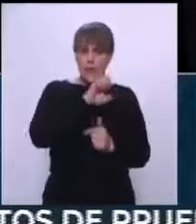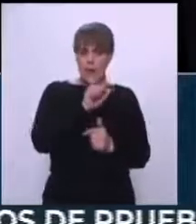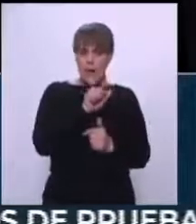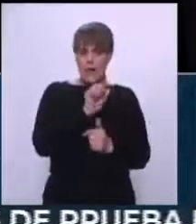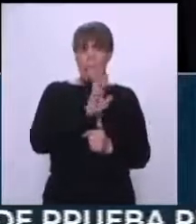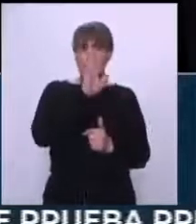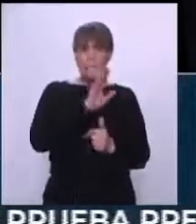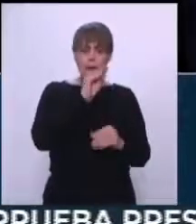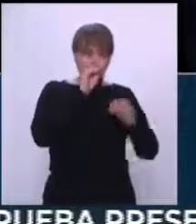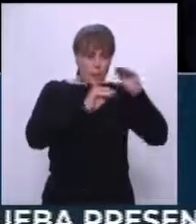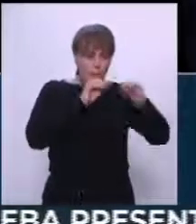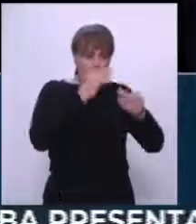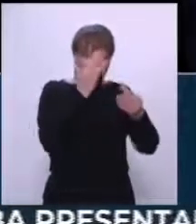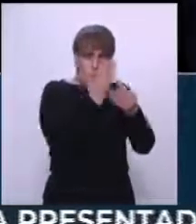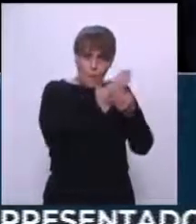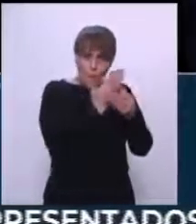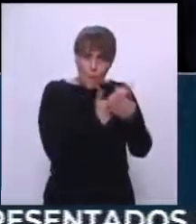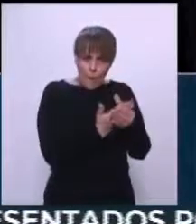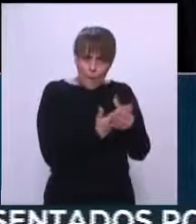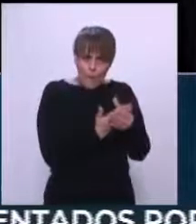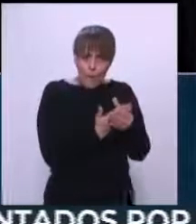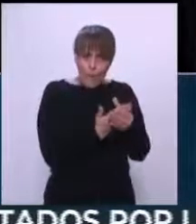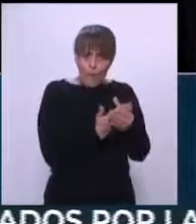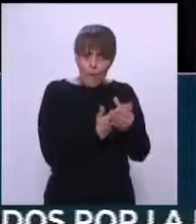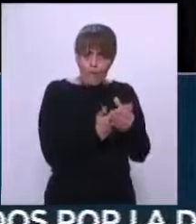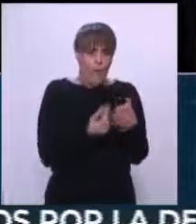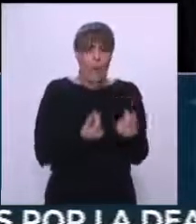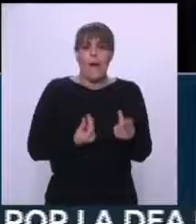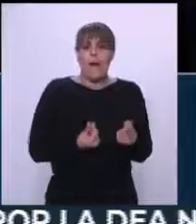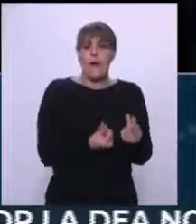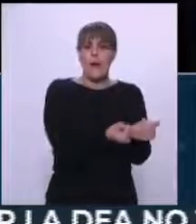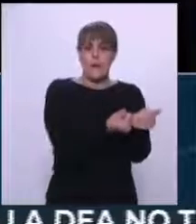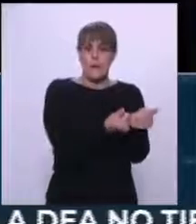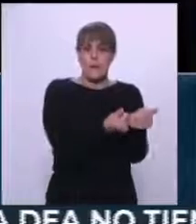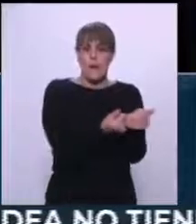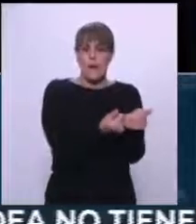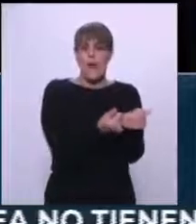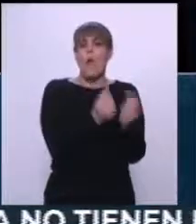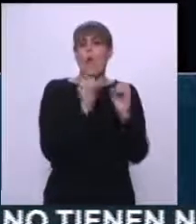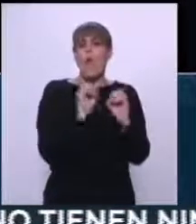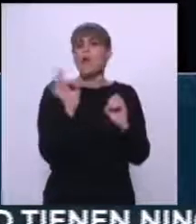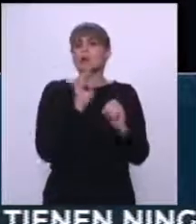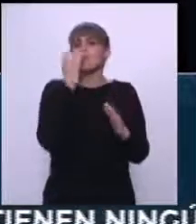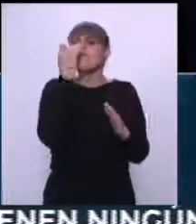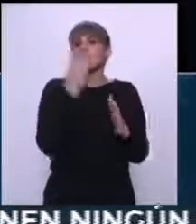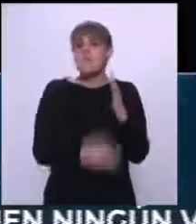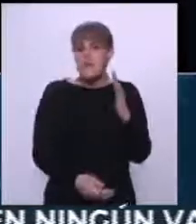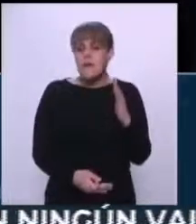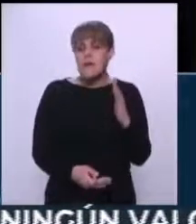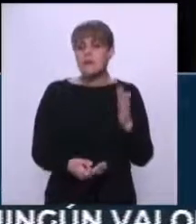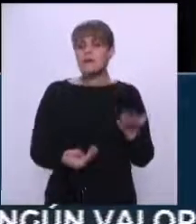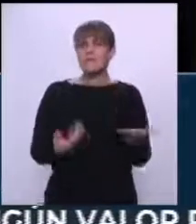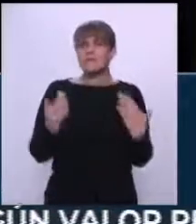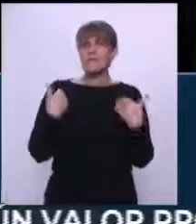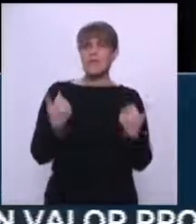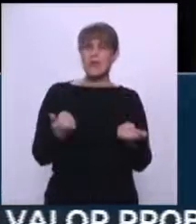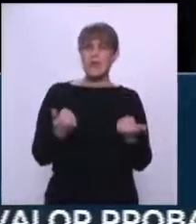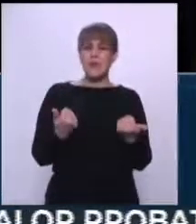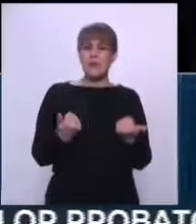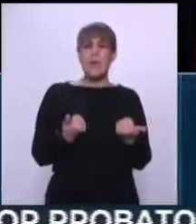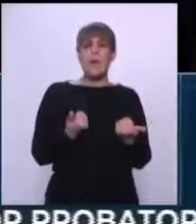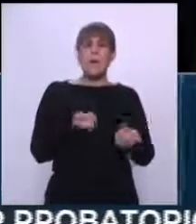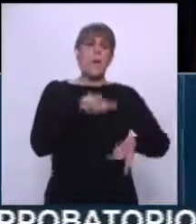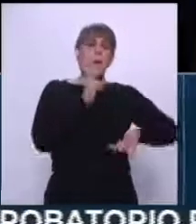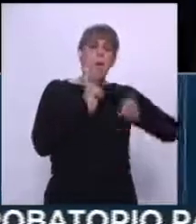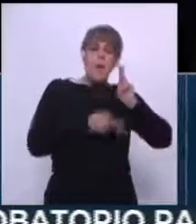integró un expediente pues muy deprisa o sin mucho pues realmente no entiendo, son